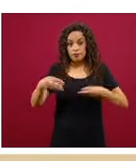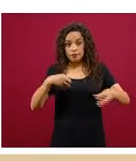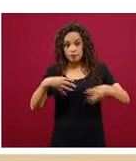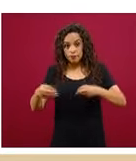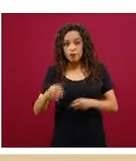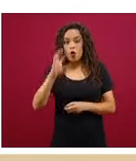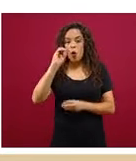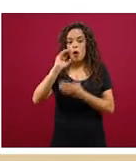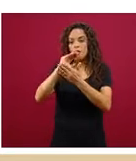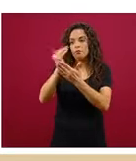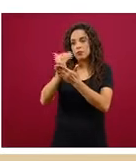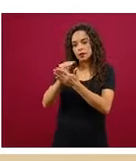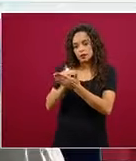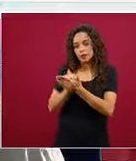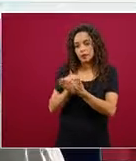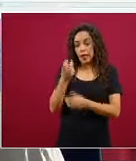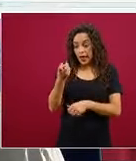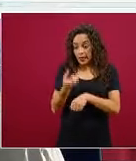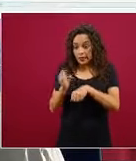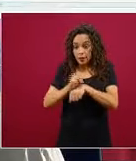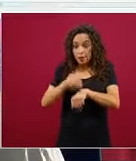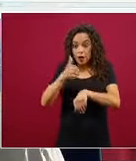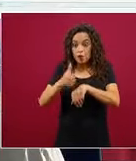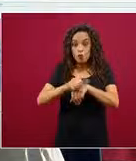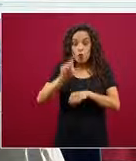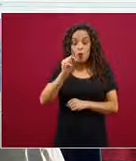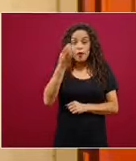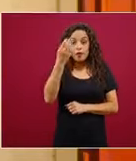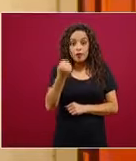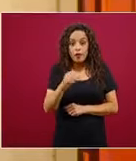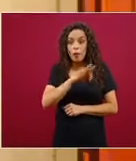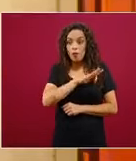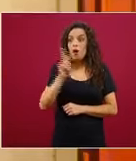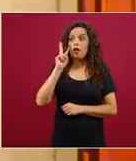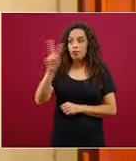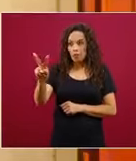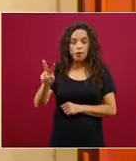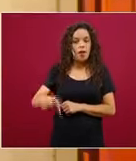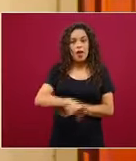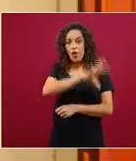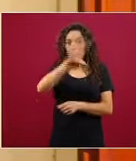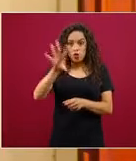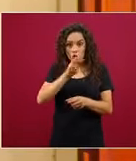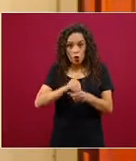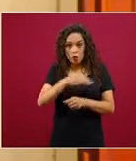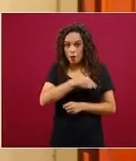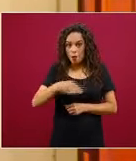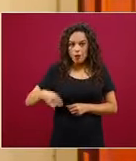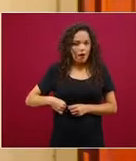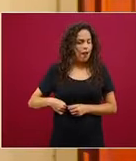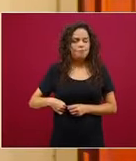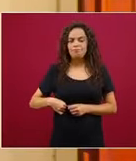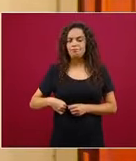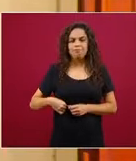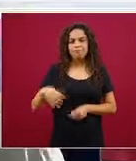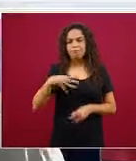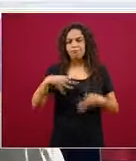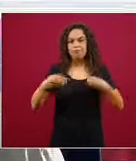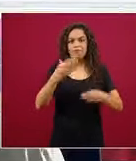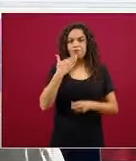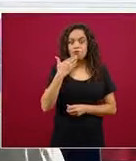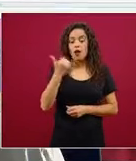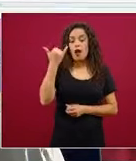esta es la semana 29, en donde precisamente no todos los municipios, por la gran cantidad que ellos tienen y además por la